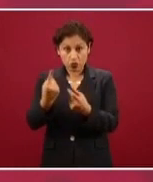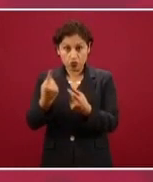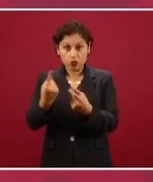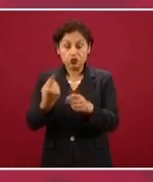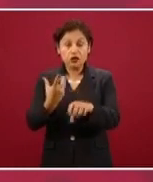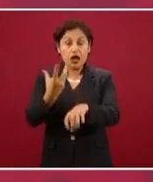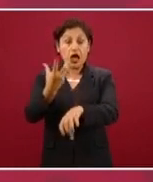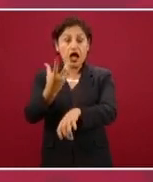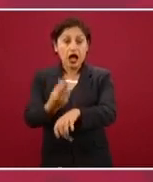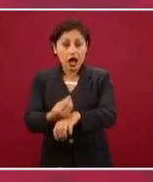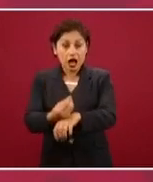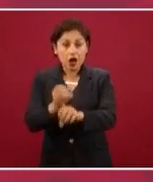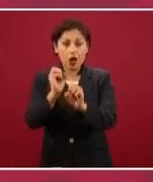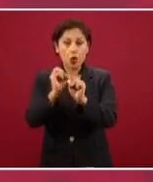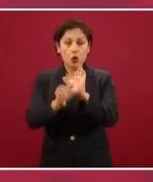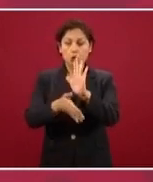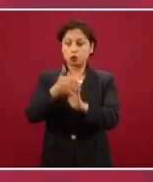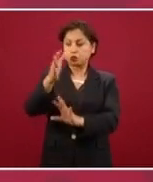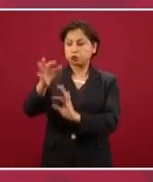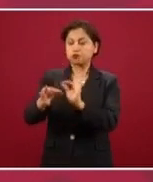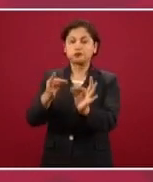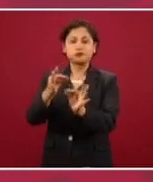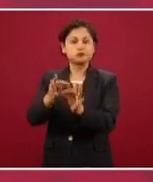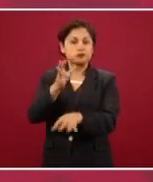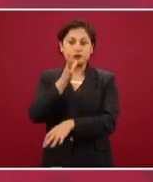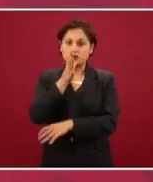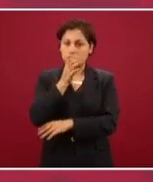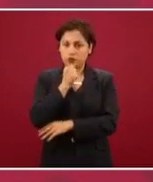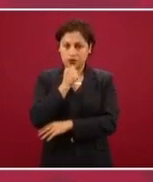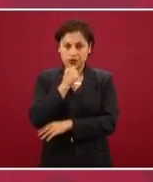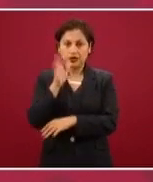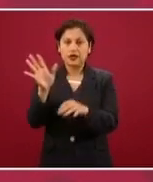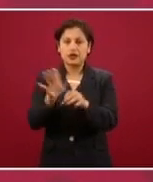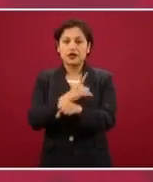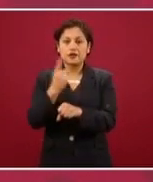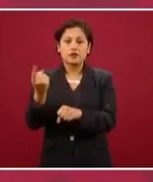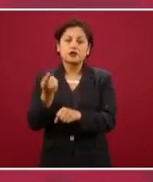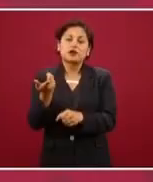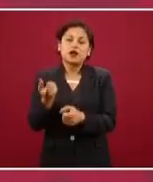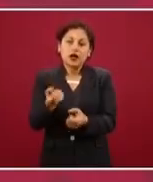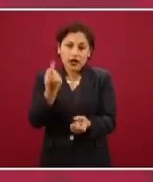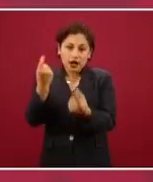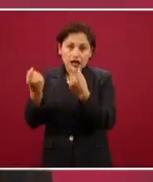rehabilitar o terminar, porque, por ejemplo, los hicieron en barrancas,